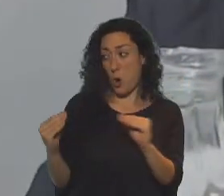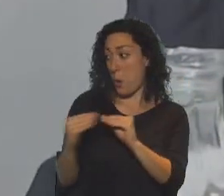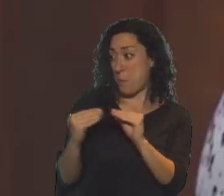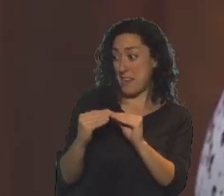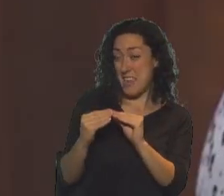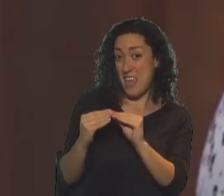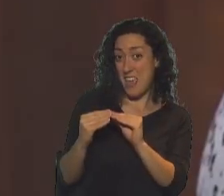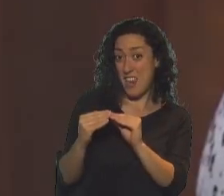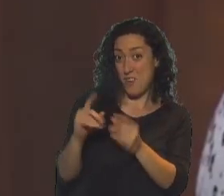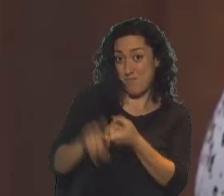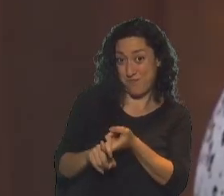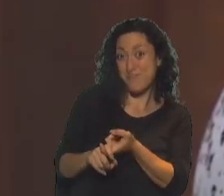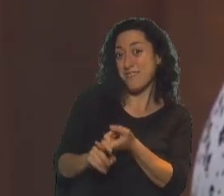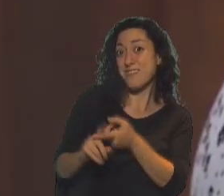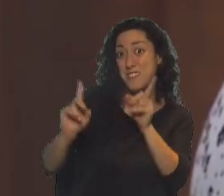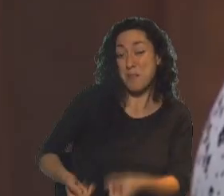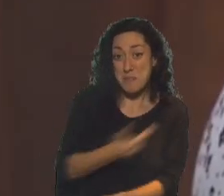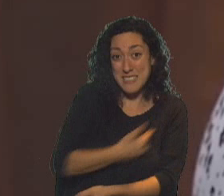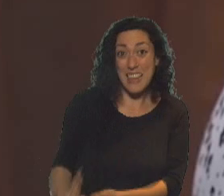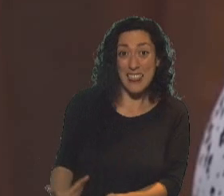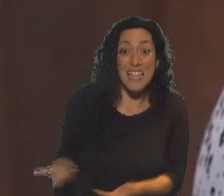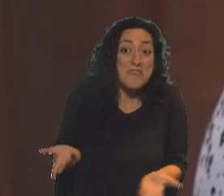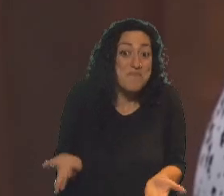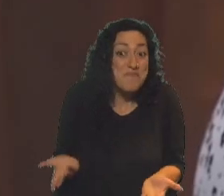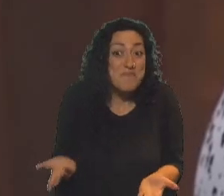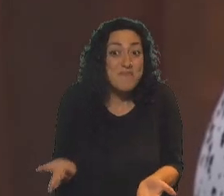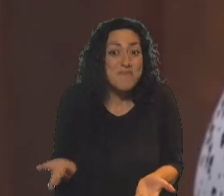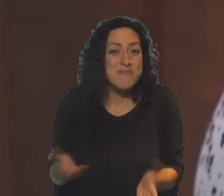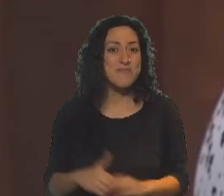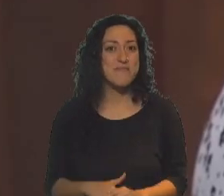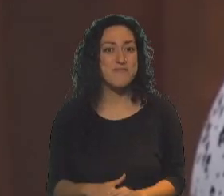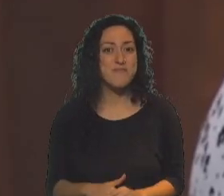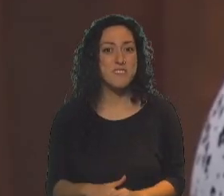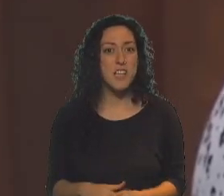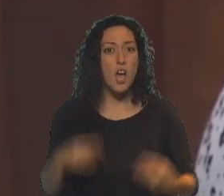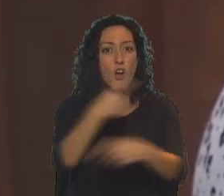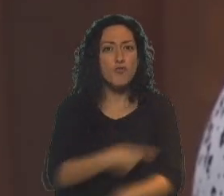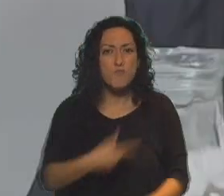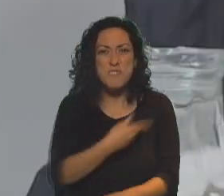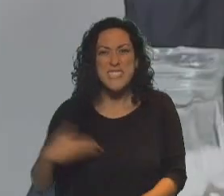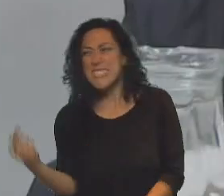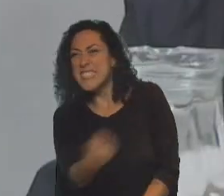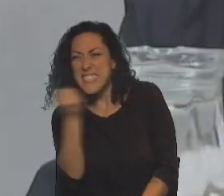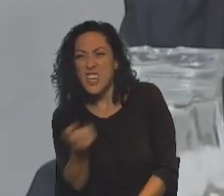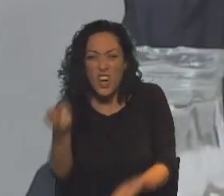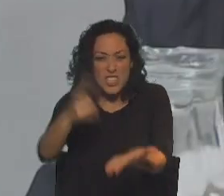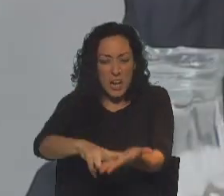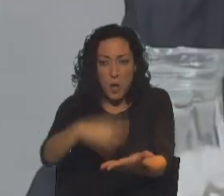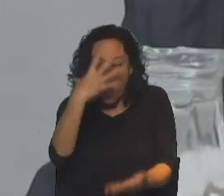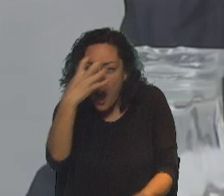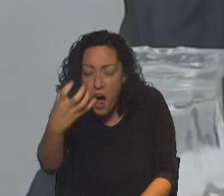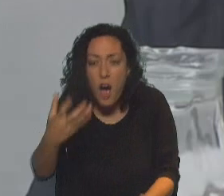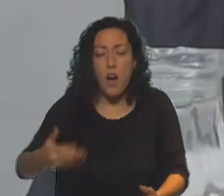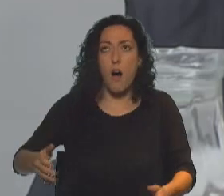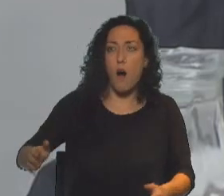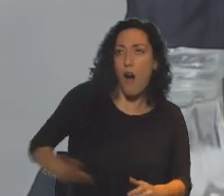presidente. O sea, no son esas las cosas que me seducen, ni las cosas que me animan. Las cosas